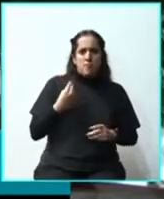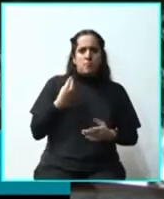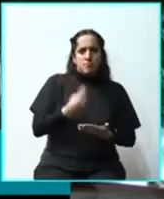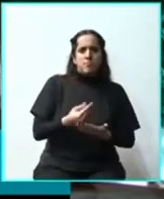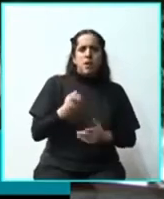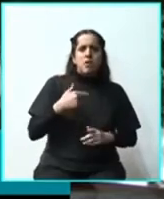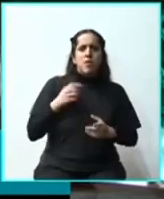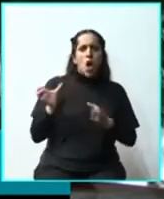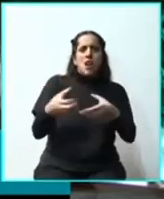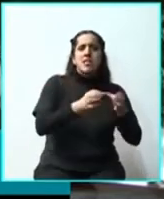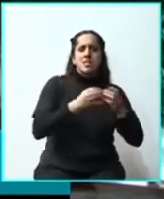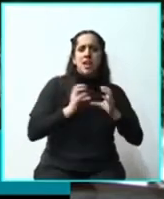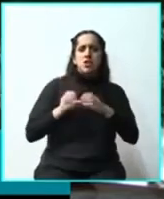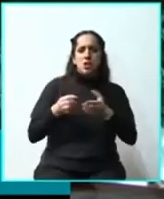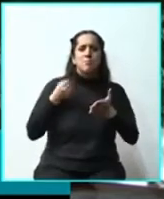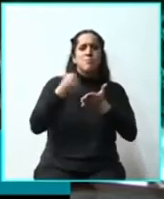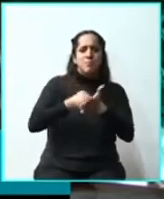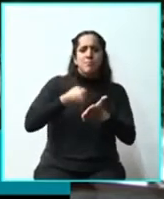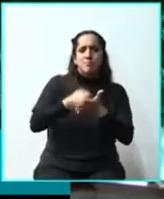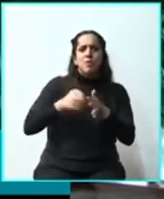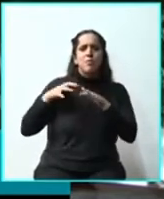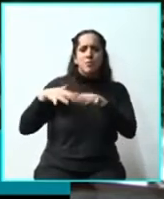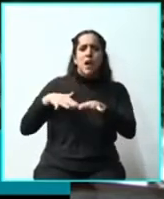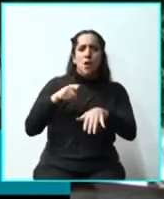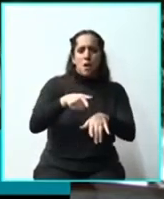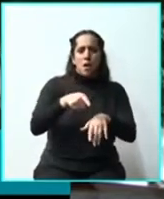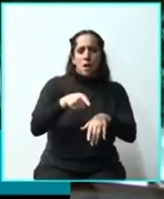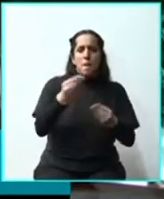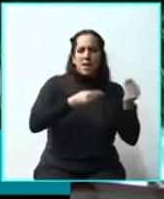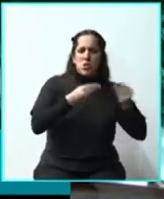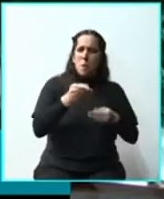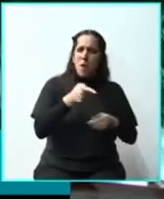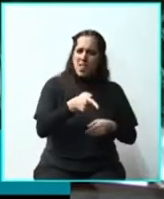estaban diversas organizaciones protestando contra ese presupuesto.